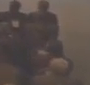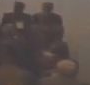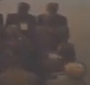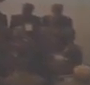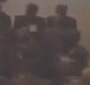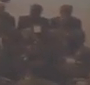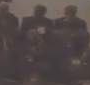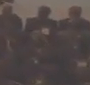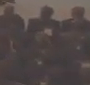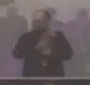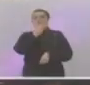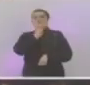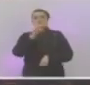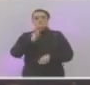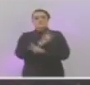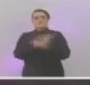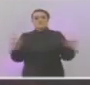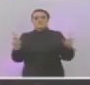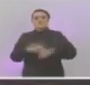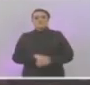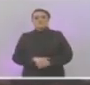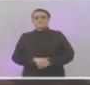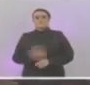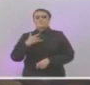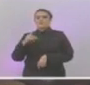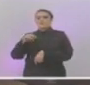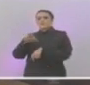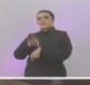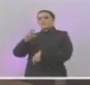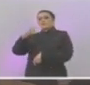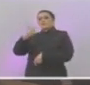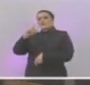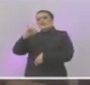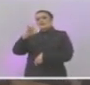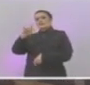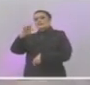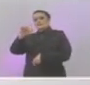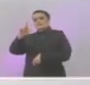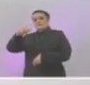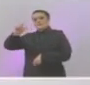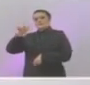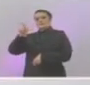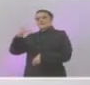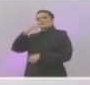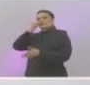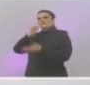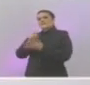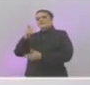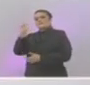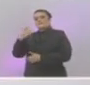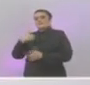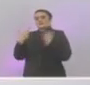Muy buenos días a todas y a todos. Doctora Graciela Márquez Colín, secretaria de Economía